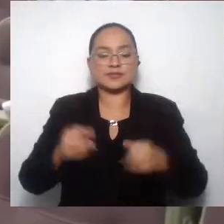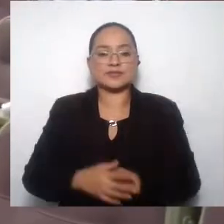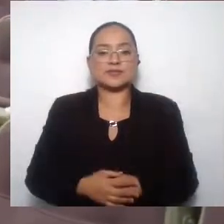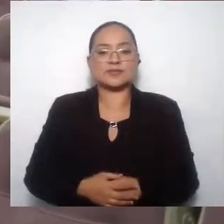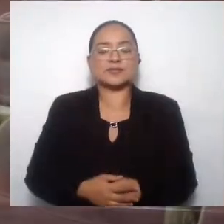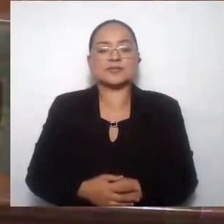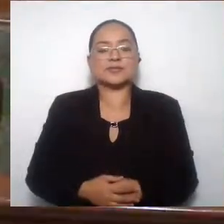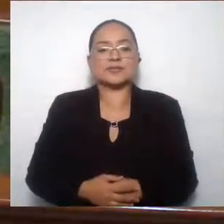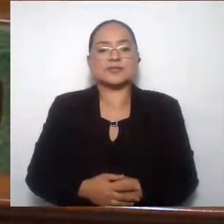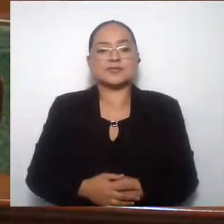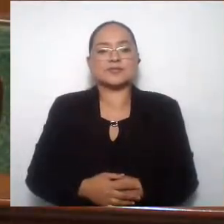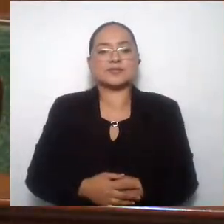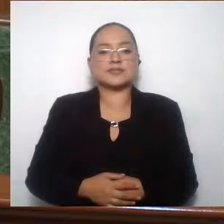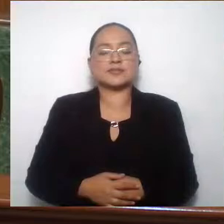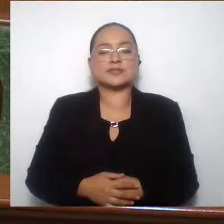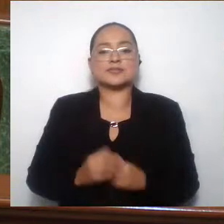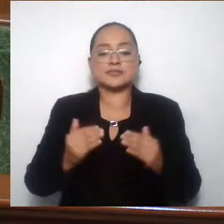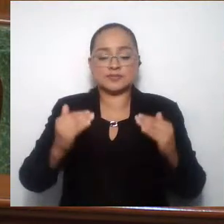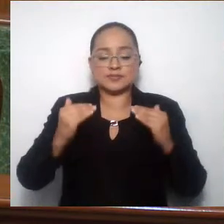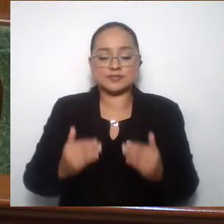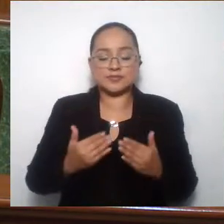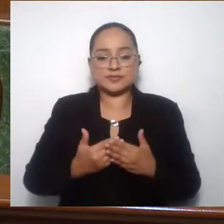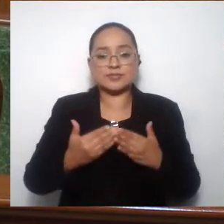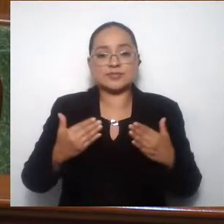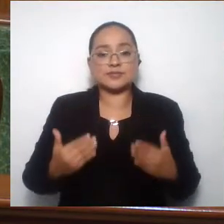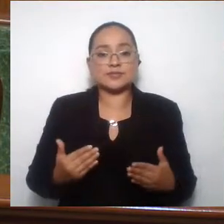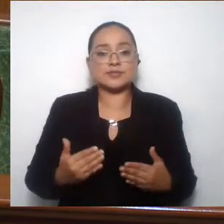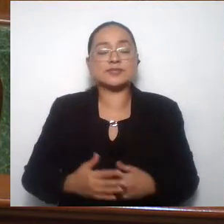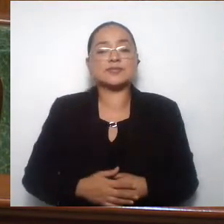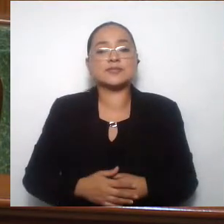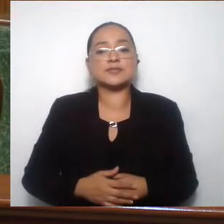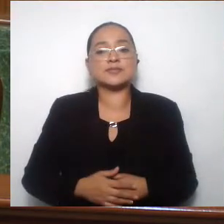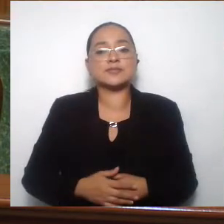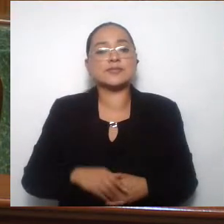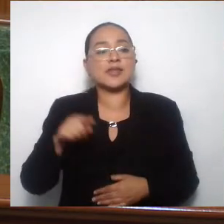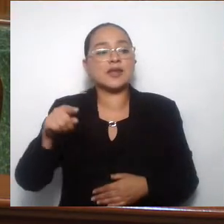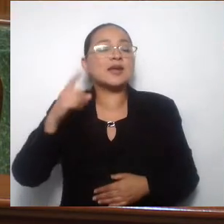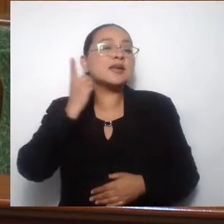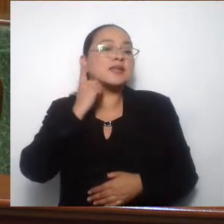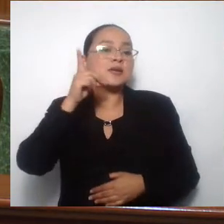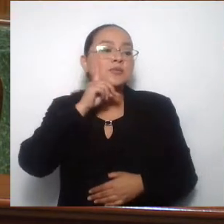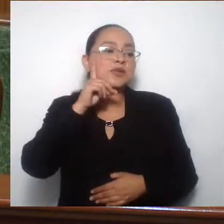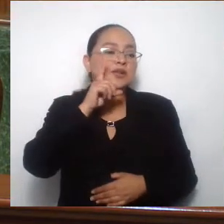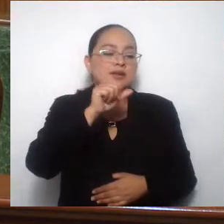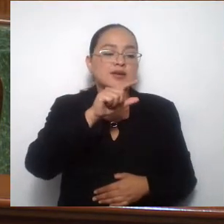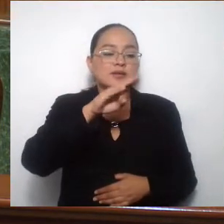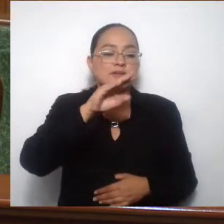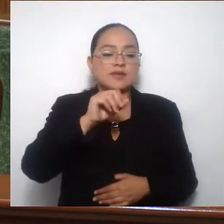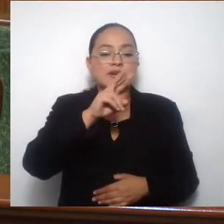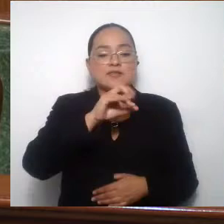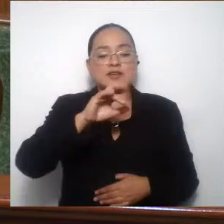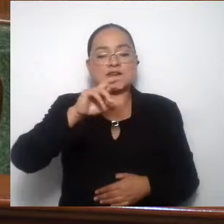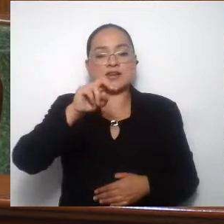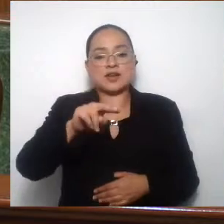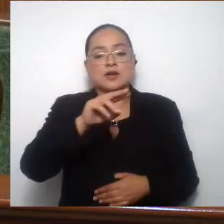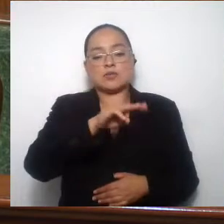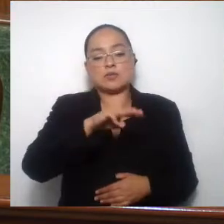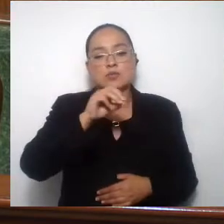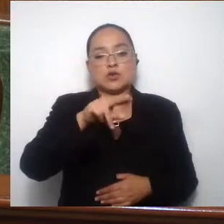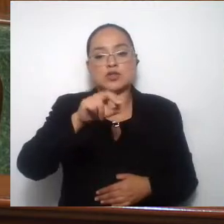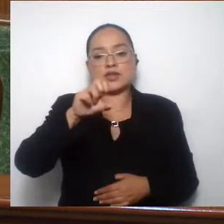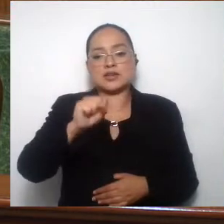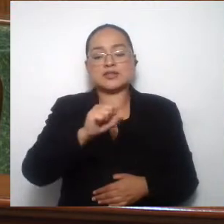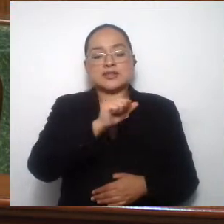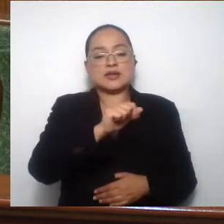Continuamos con el posicionamiento de la diputada Alba Virgen Montes Álvarez sobre Centro de